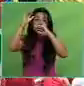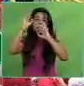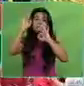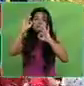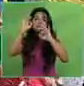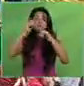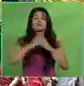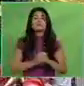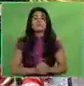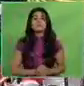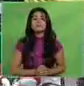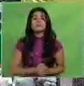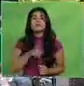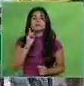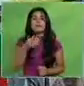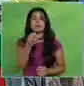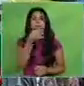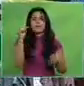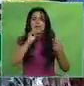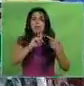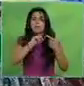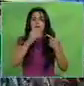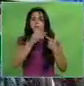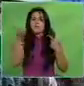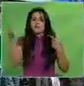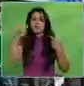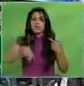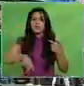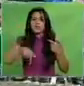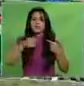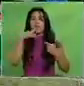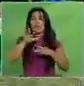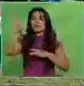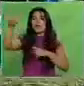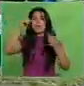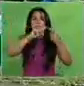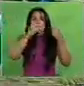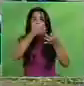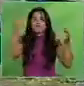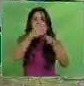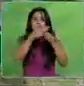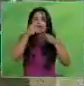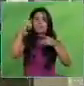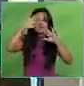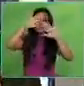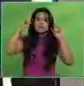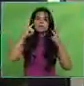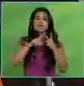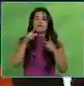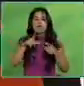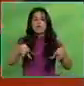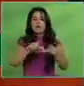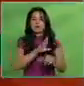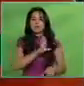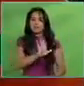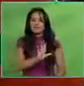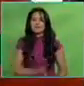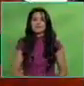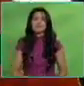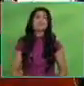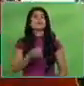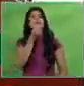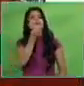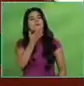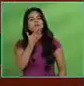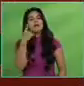teja. Encajan muy bien, la verdad, en el paisaje. El cuarto de ustedes, pero que está muy